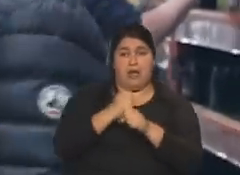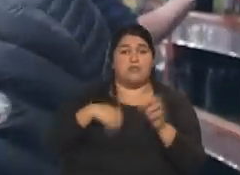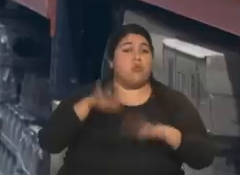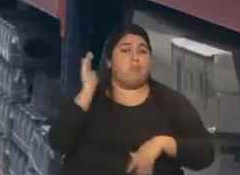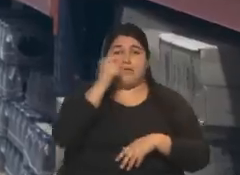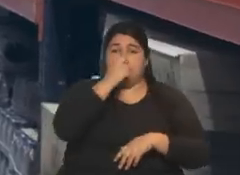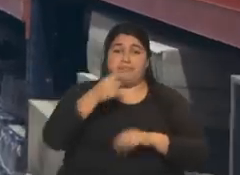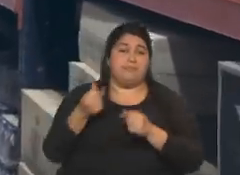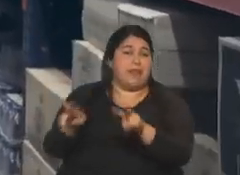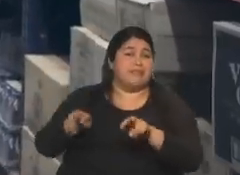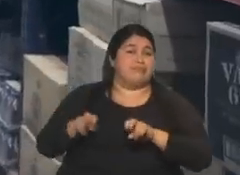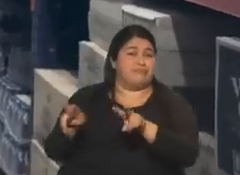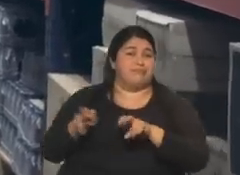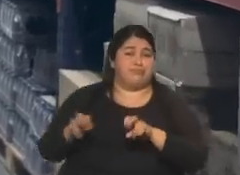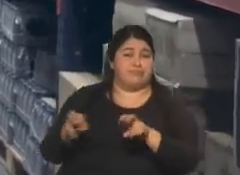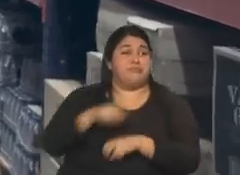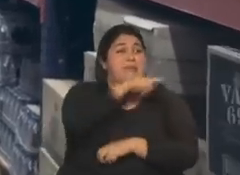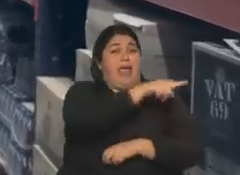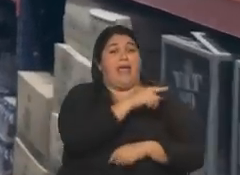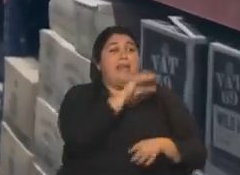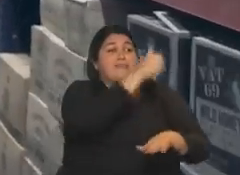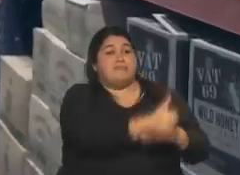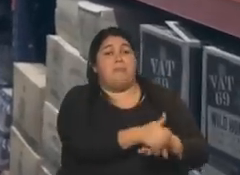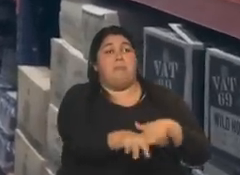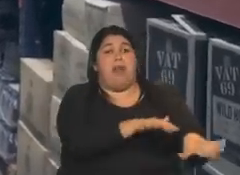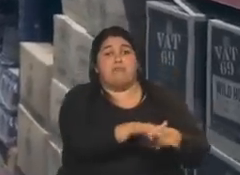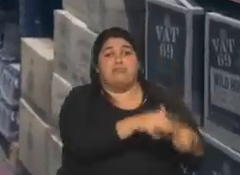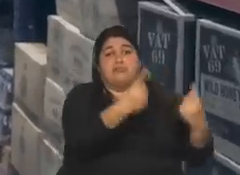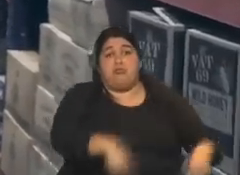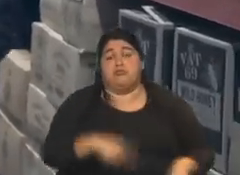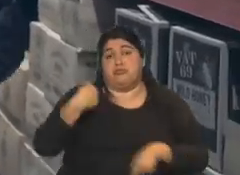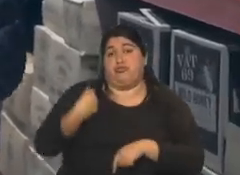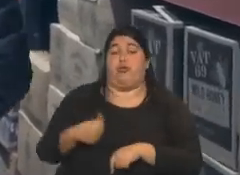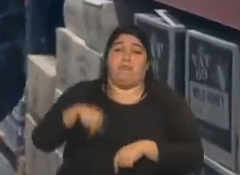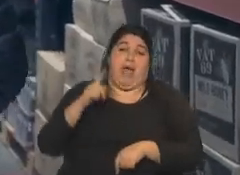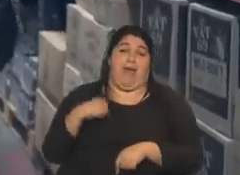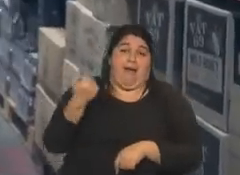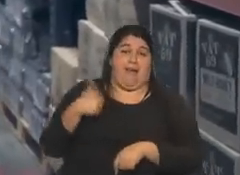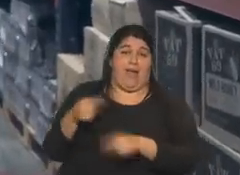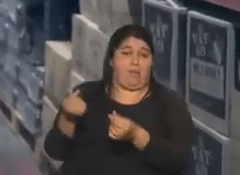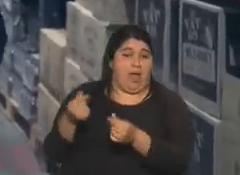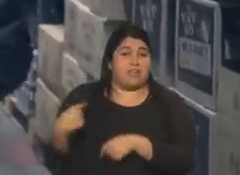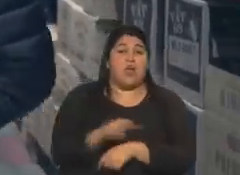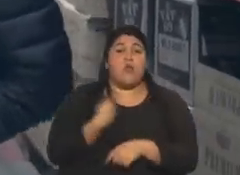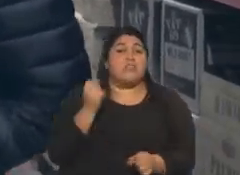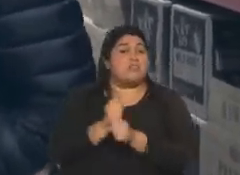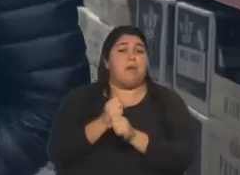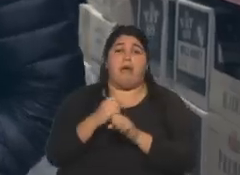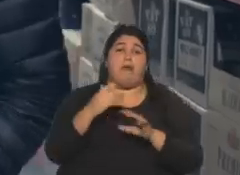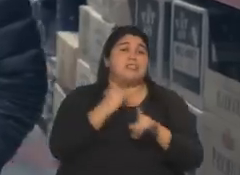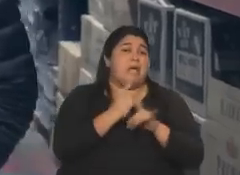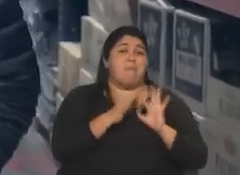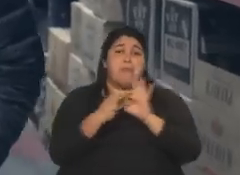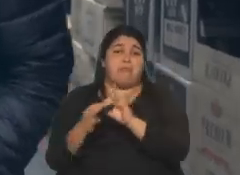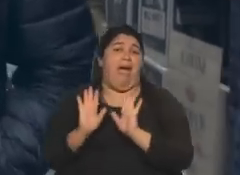dinero. Él está acá para ganar plata y yo estoy acá para ganar plata. Nuestro trabajo, nuestra vida depende de eso y es